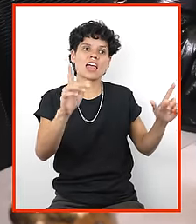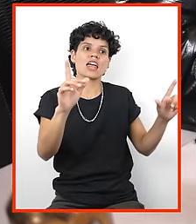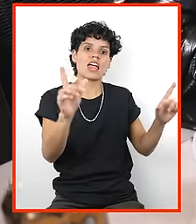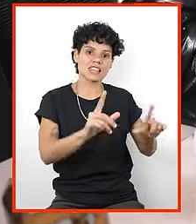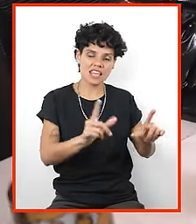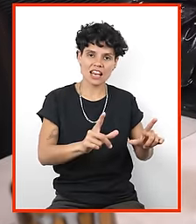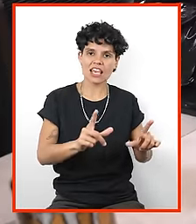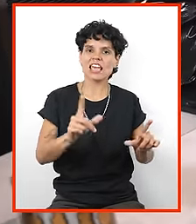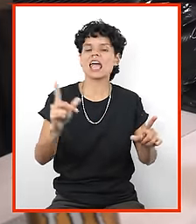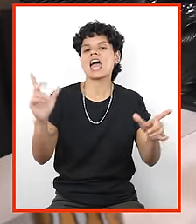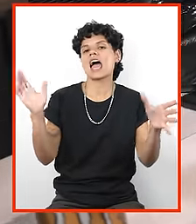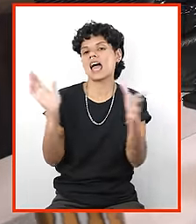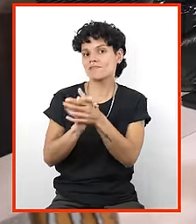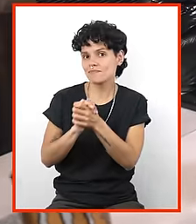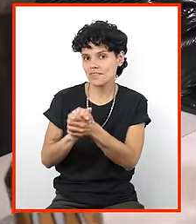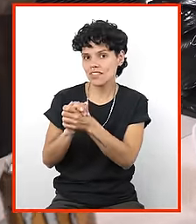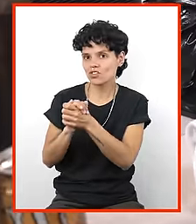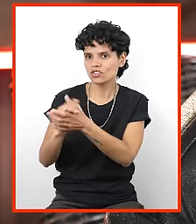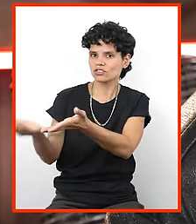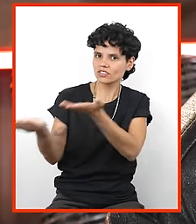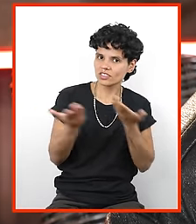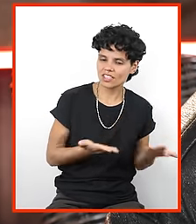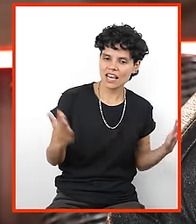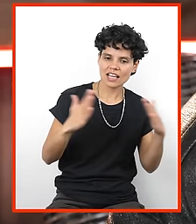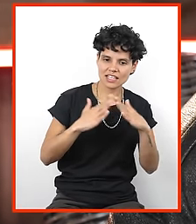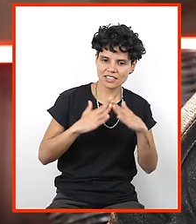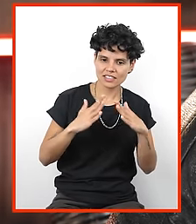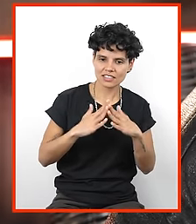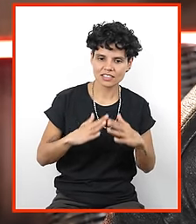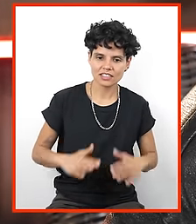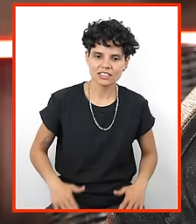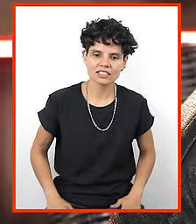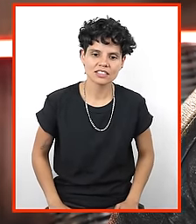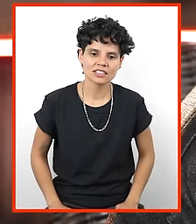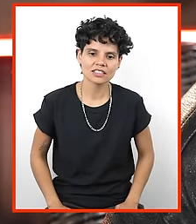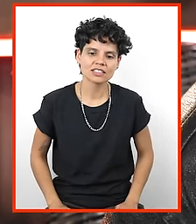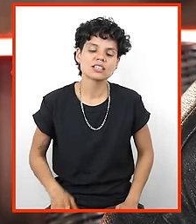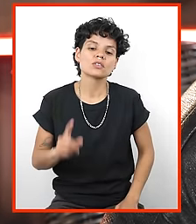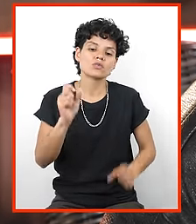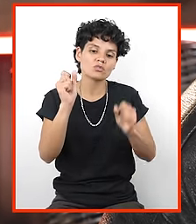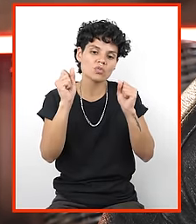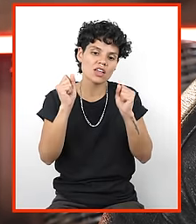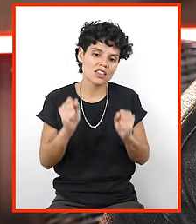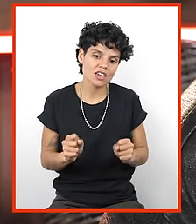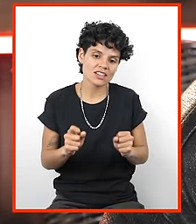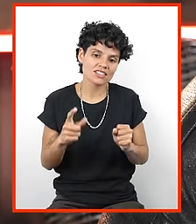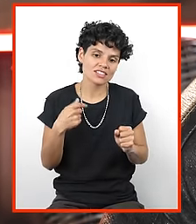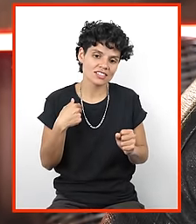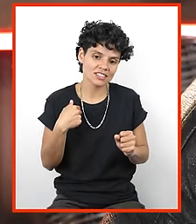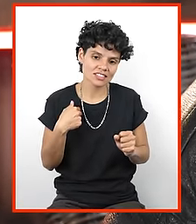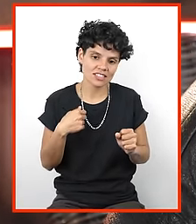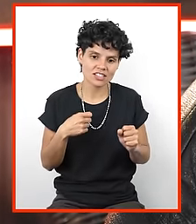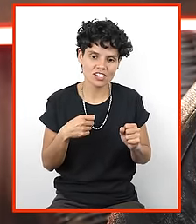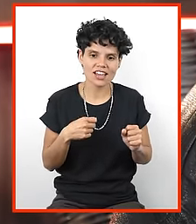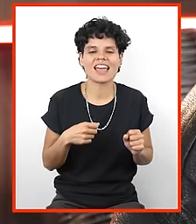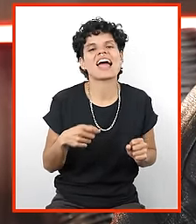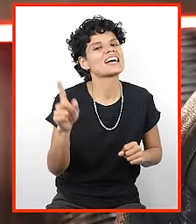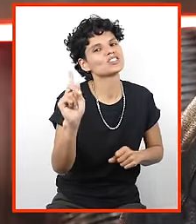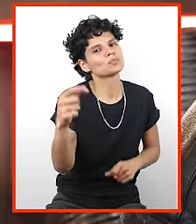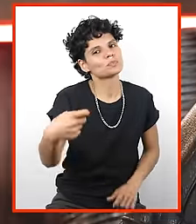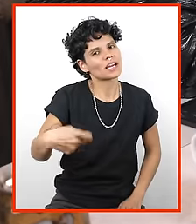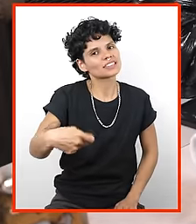hay amigos para invitar a la casa. Tendría que tomar un aire entre medio, pero igual eso tiene otro